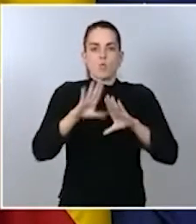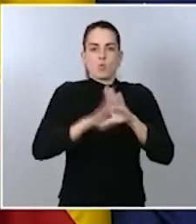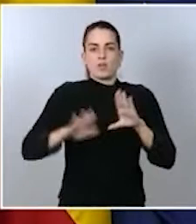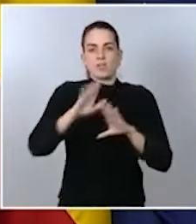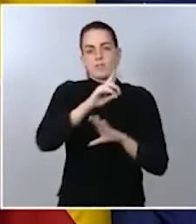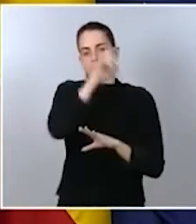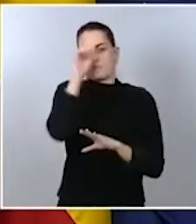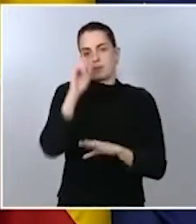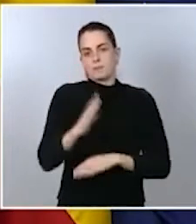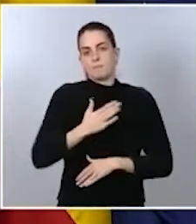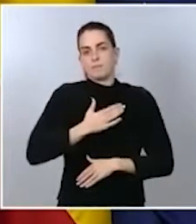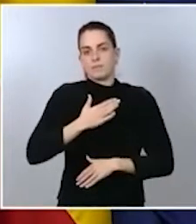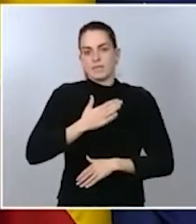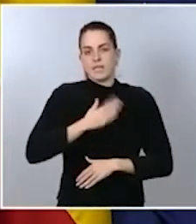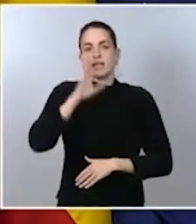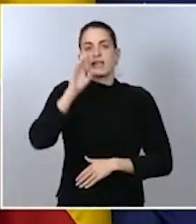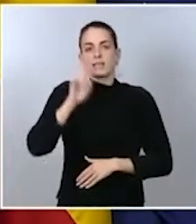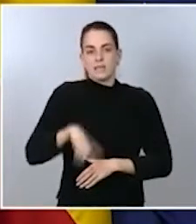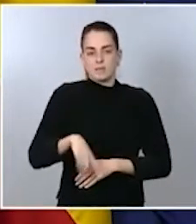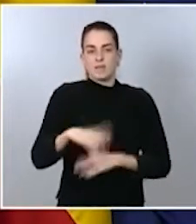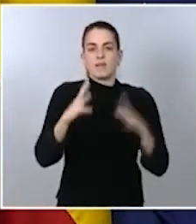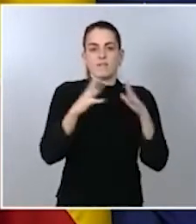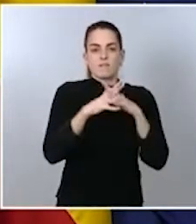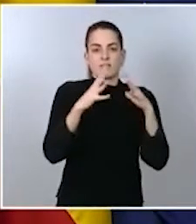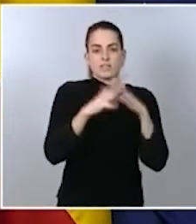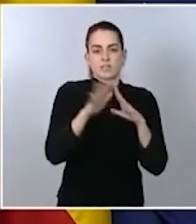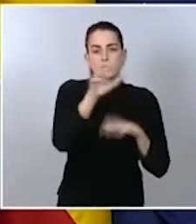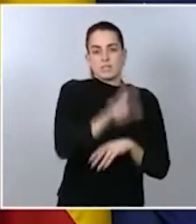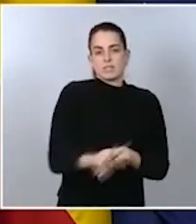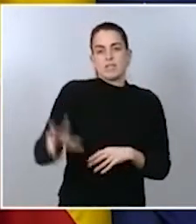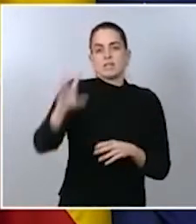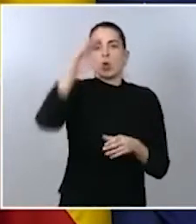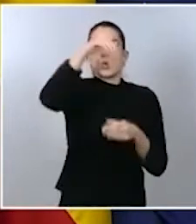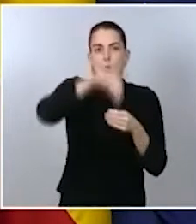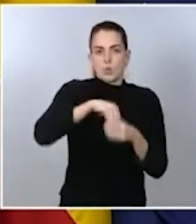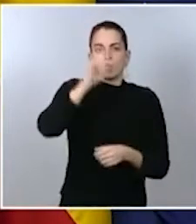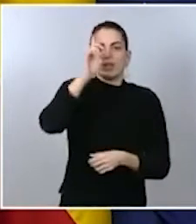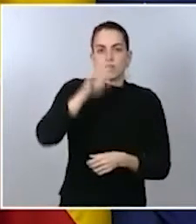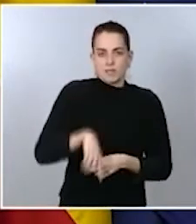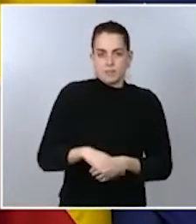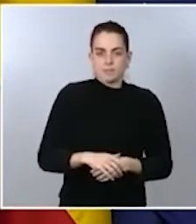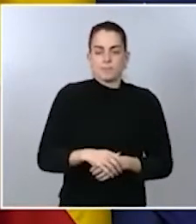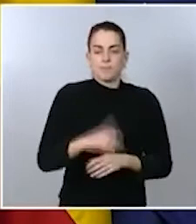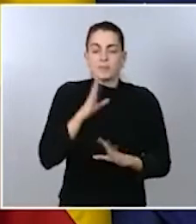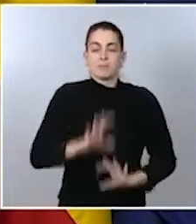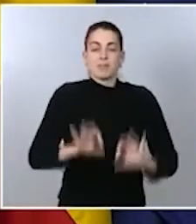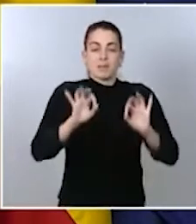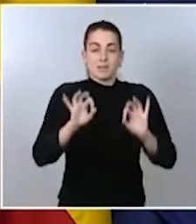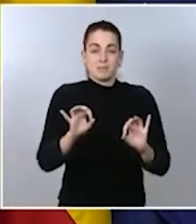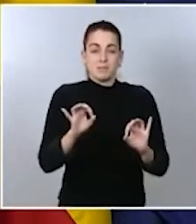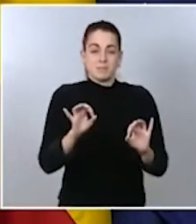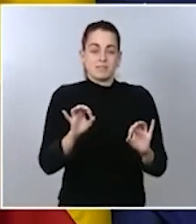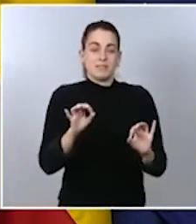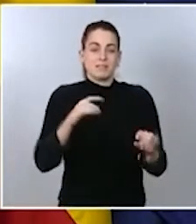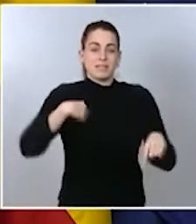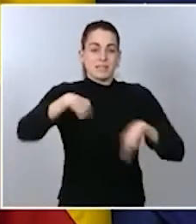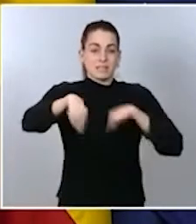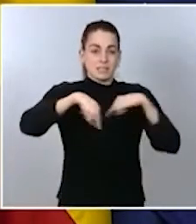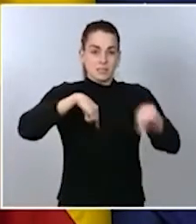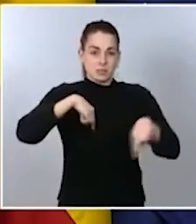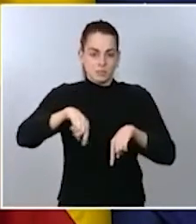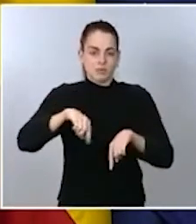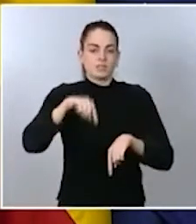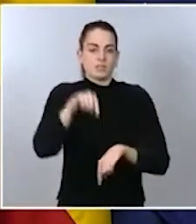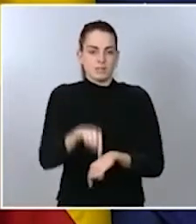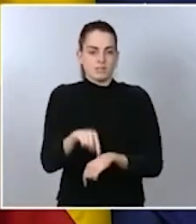las relativas a infraestructuras estatales especialmente la de transportes y dos activaciones para realizar labores